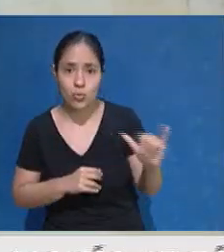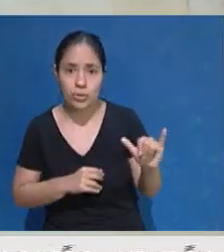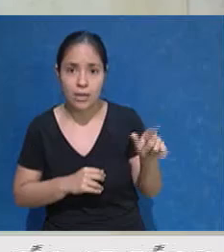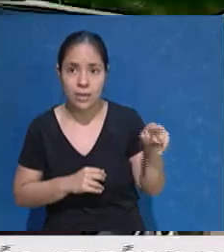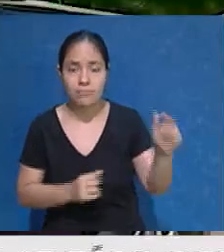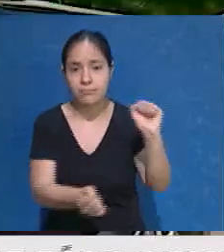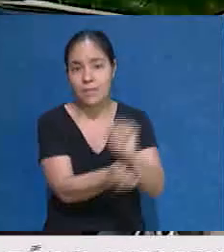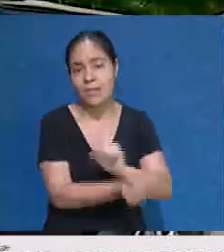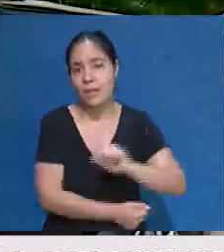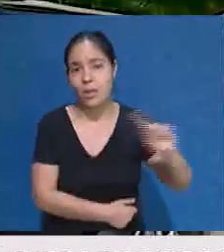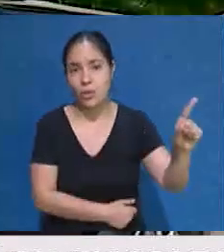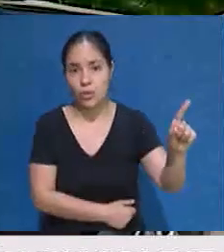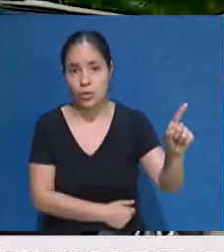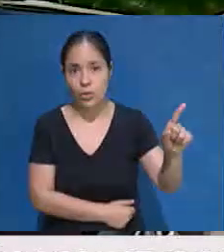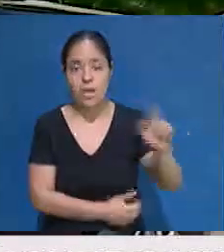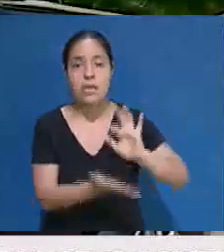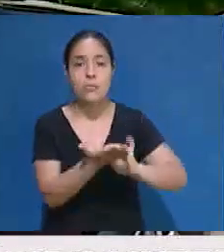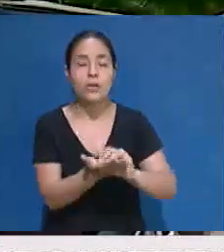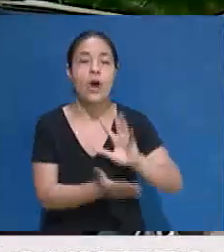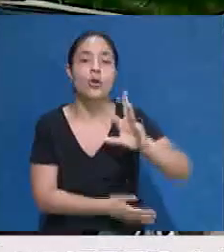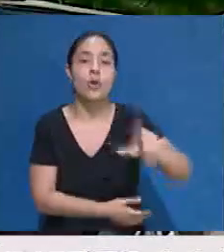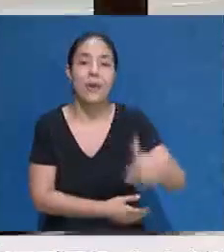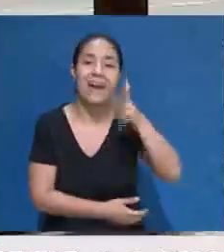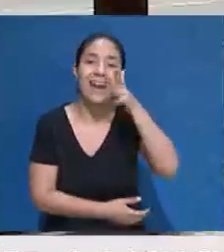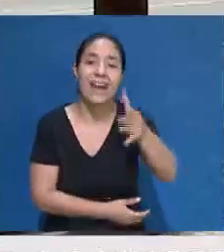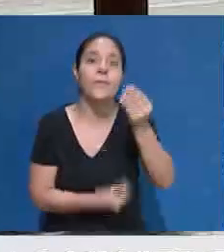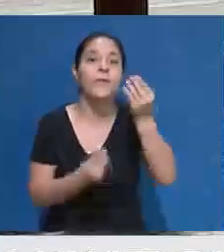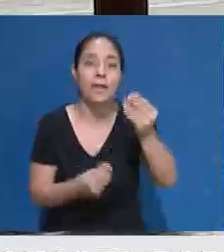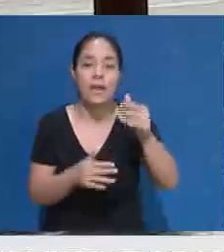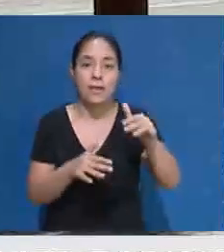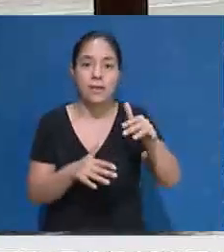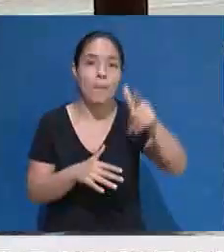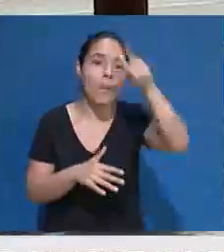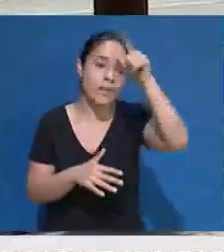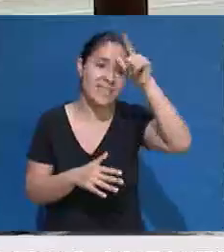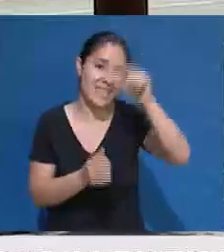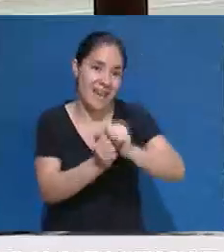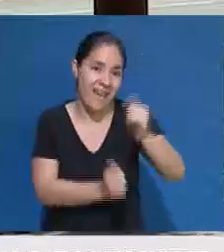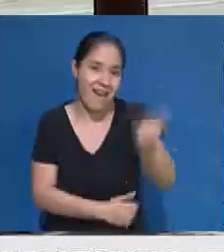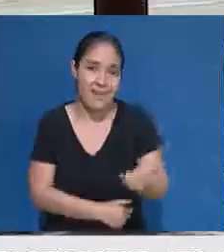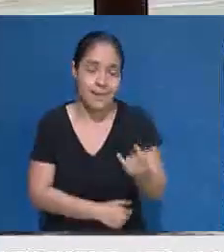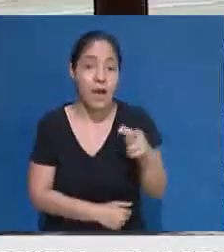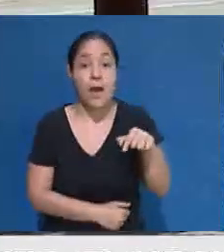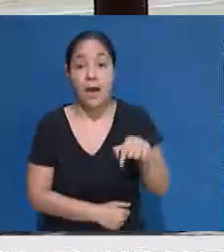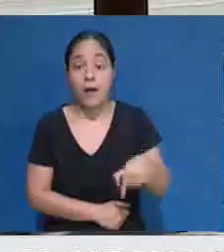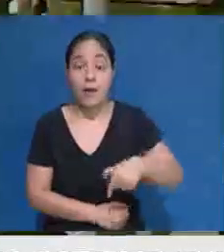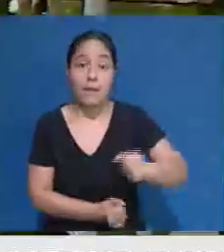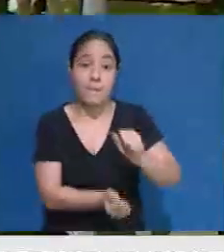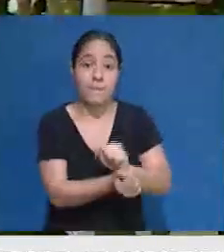quedó detenido, imputado por hurto agravado por su condición de policía y por estos momentos